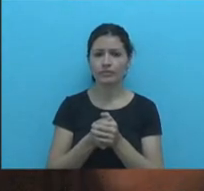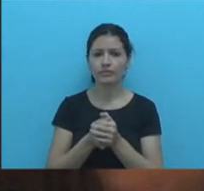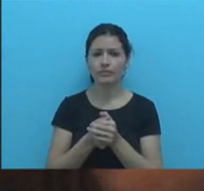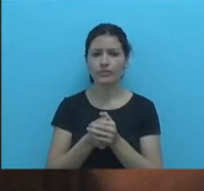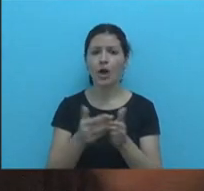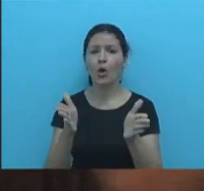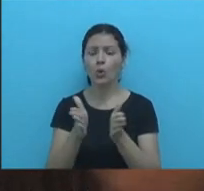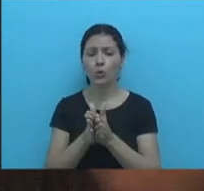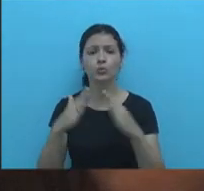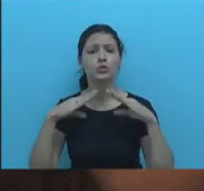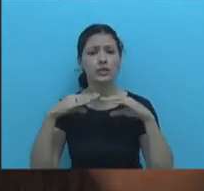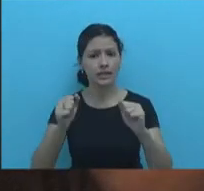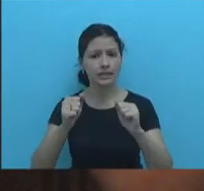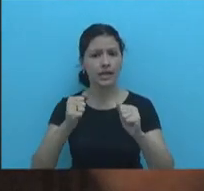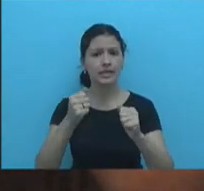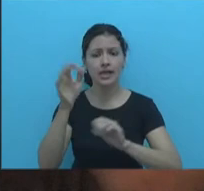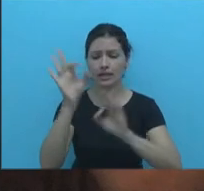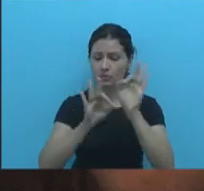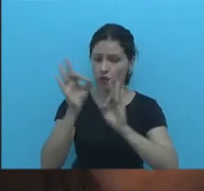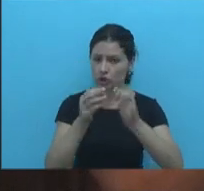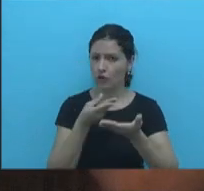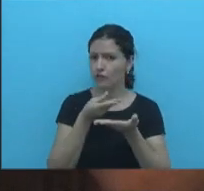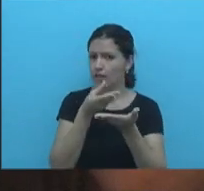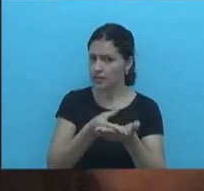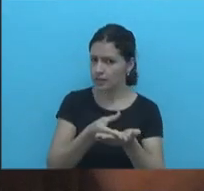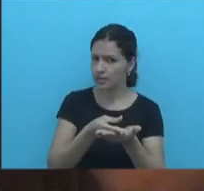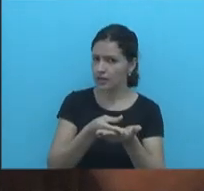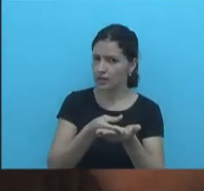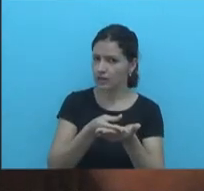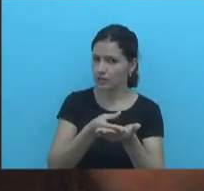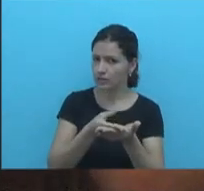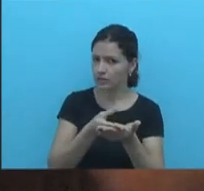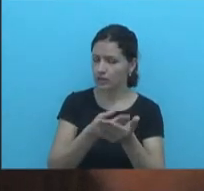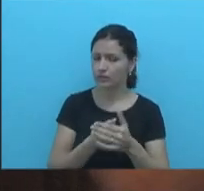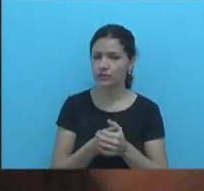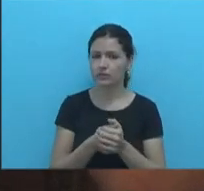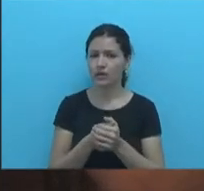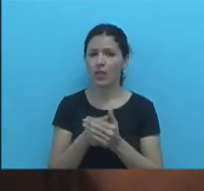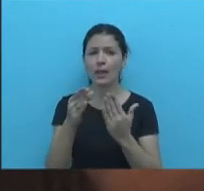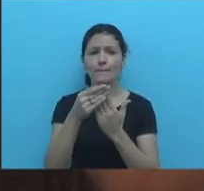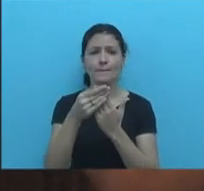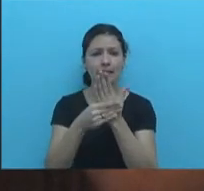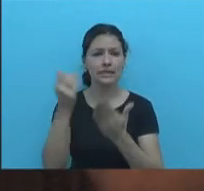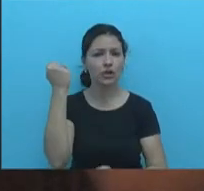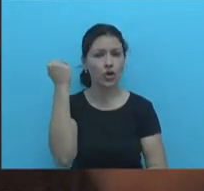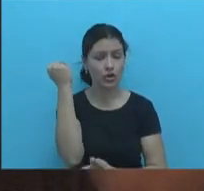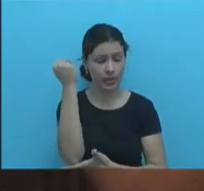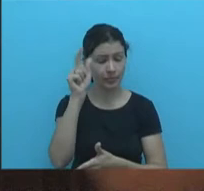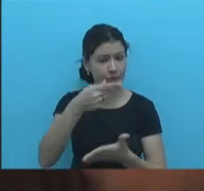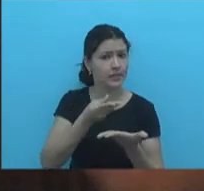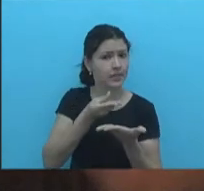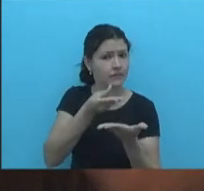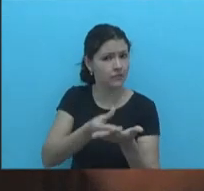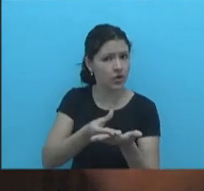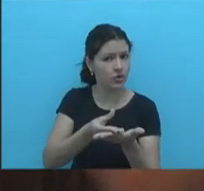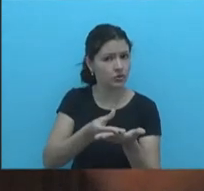Subsecretaría de Proyectos de Inversión y Financiamiento Externo del Ministerio de Economía. Los fondos para la ejecución de